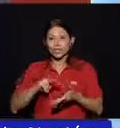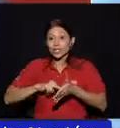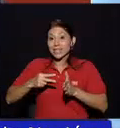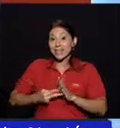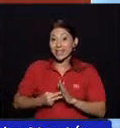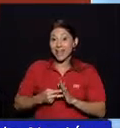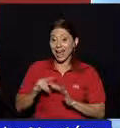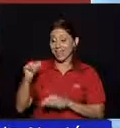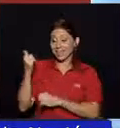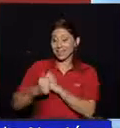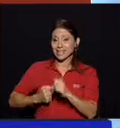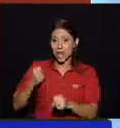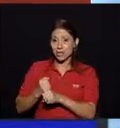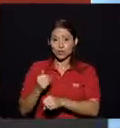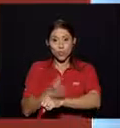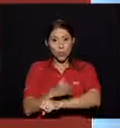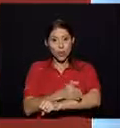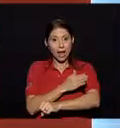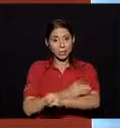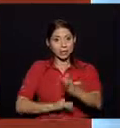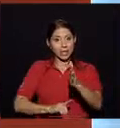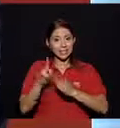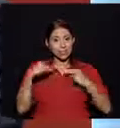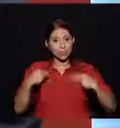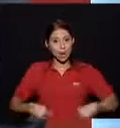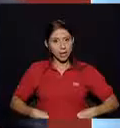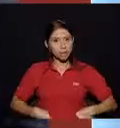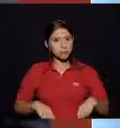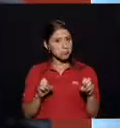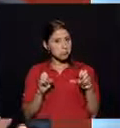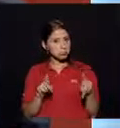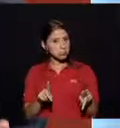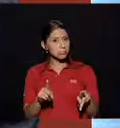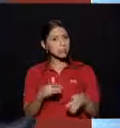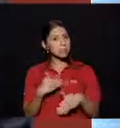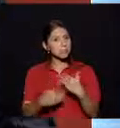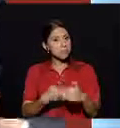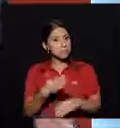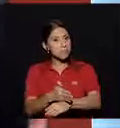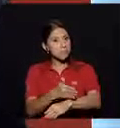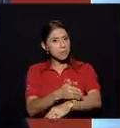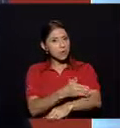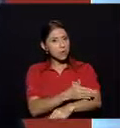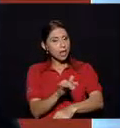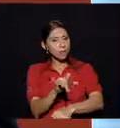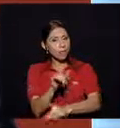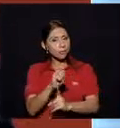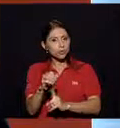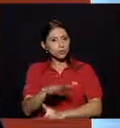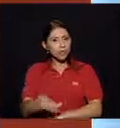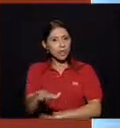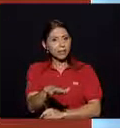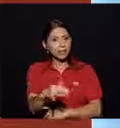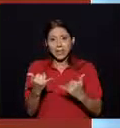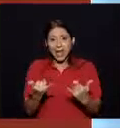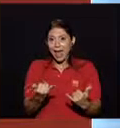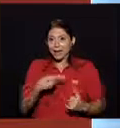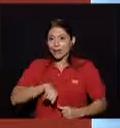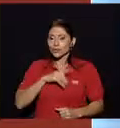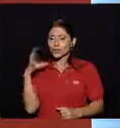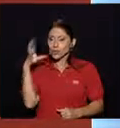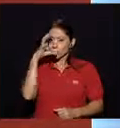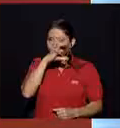década mejoramos en desarrollo humano. Uno dice, ok, hemos ido mejorando como sociedad. Hoy